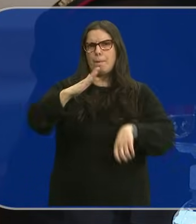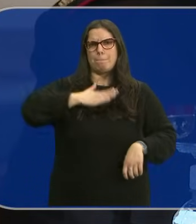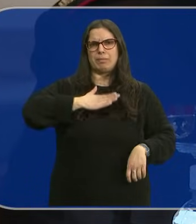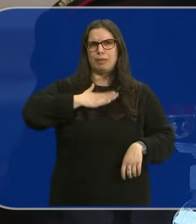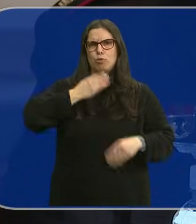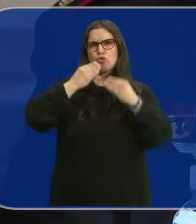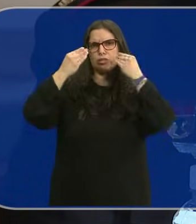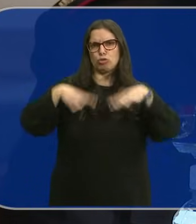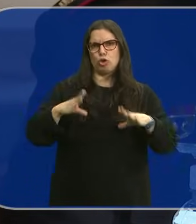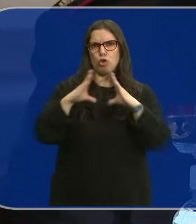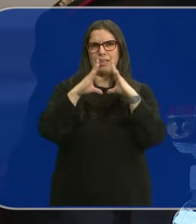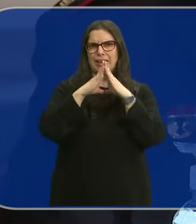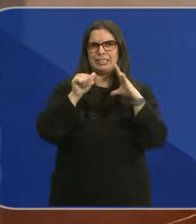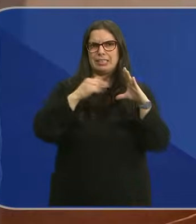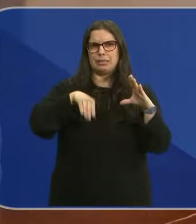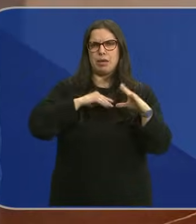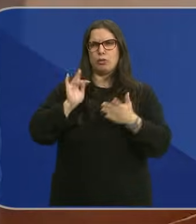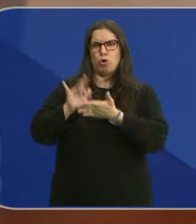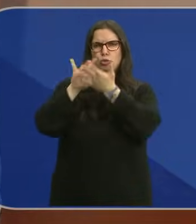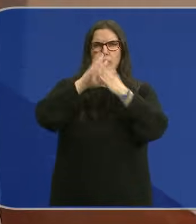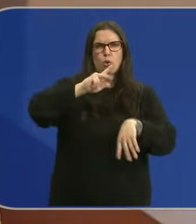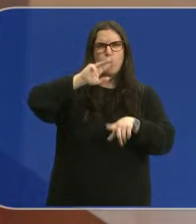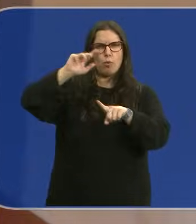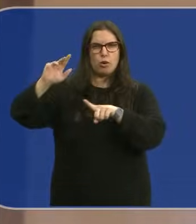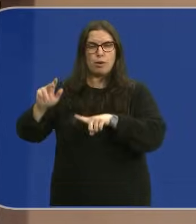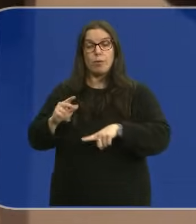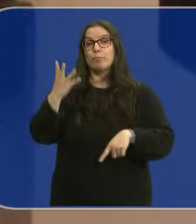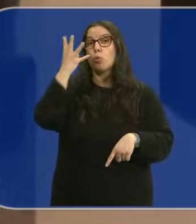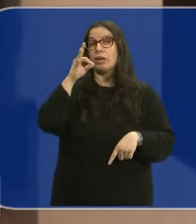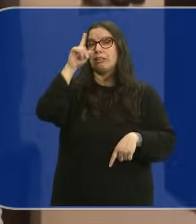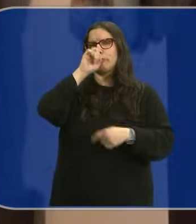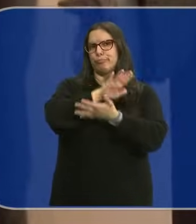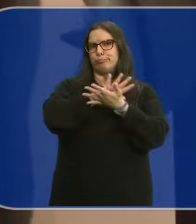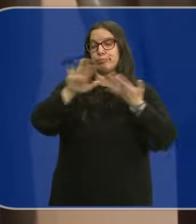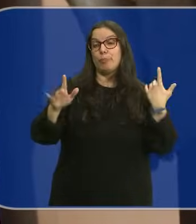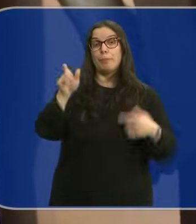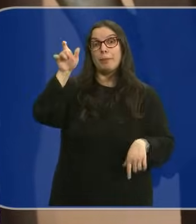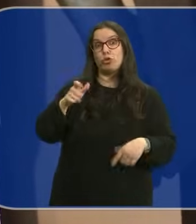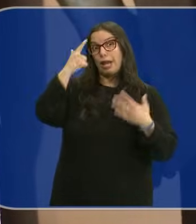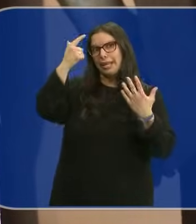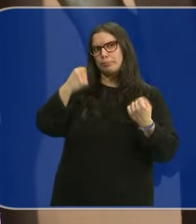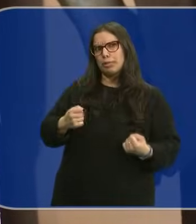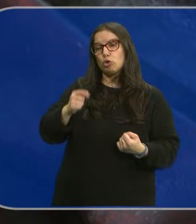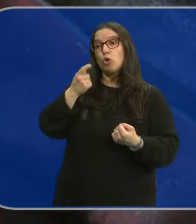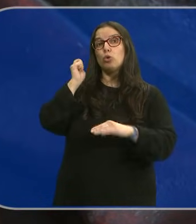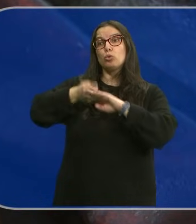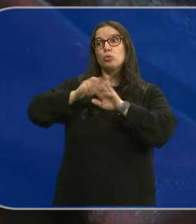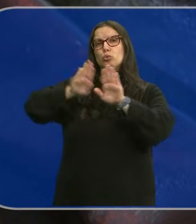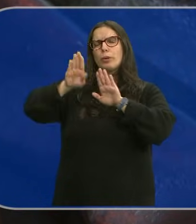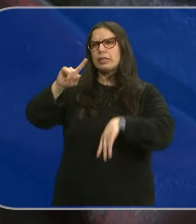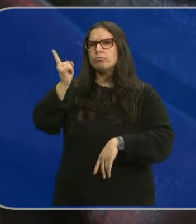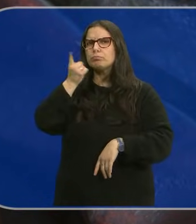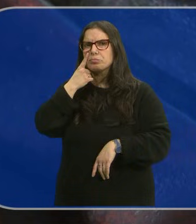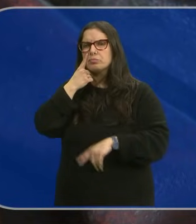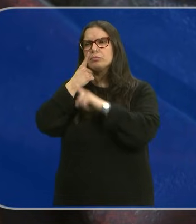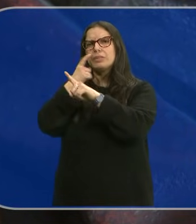histórico eclesiástico en España. Tras 40 años sin noticias, unos anticuarios vieron la pieza en una subasta. Procedía de un